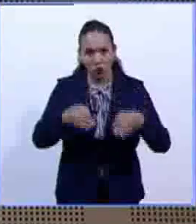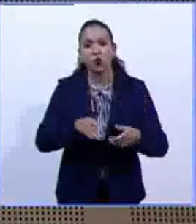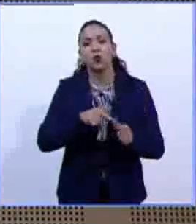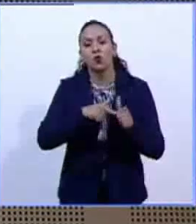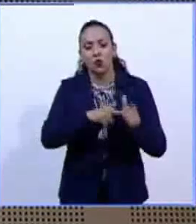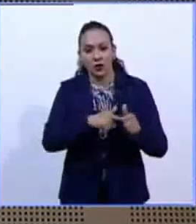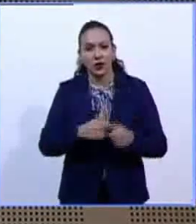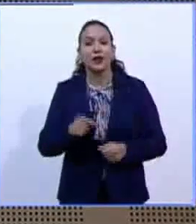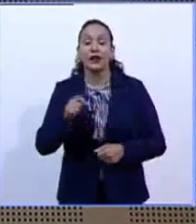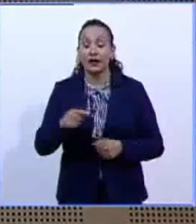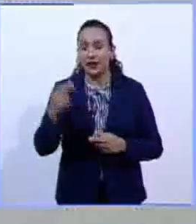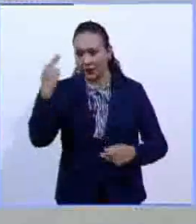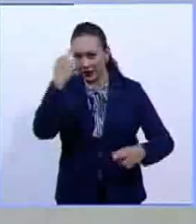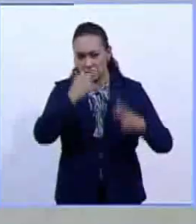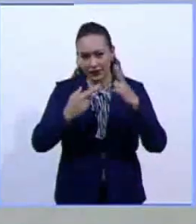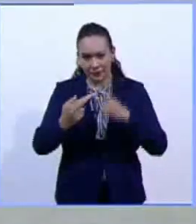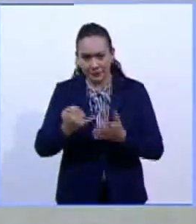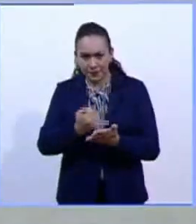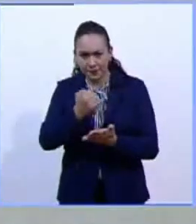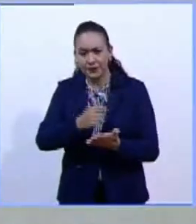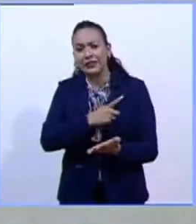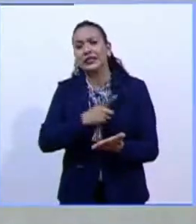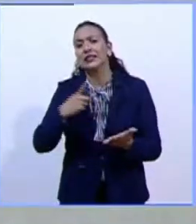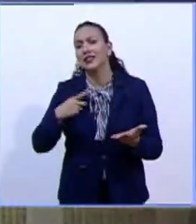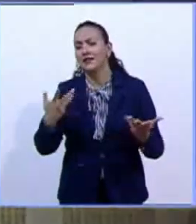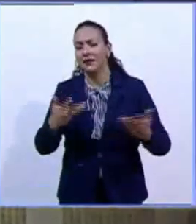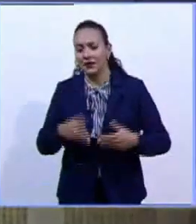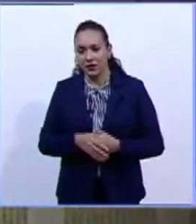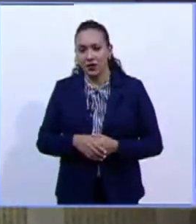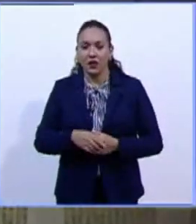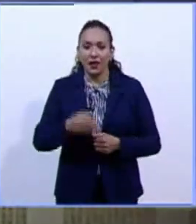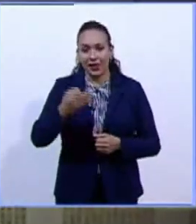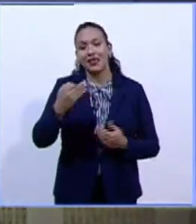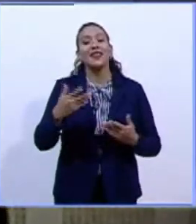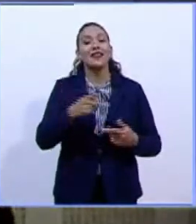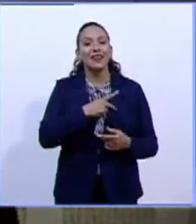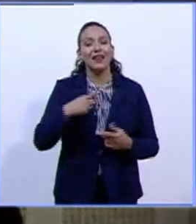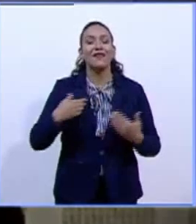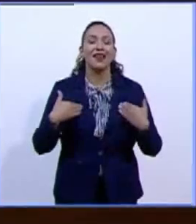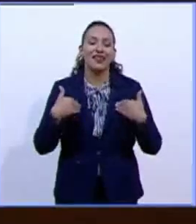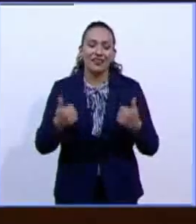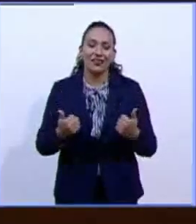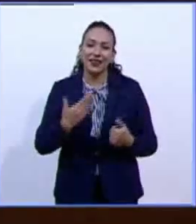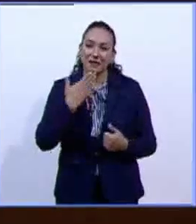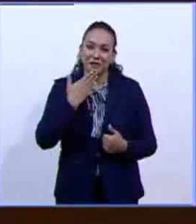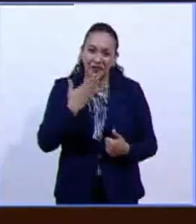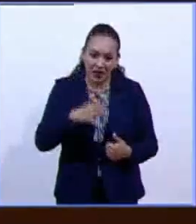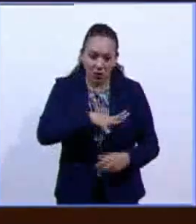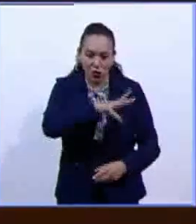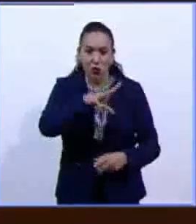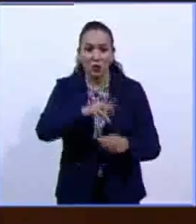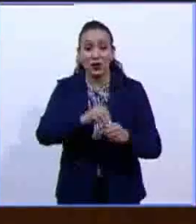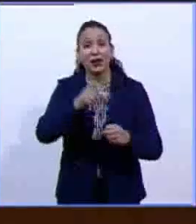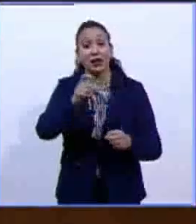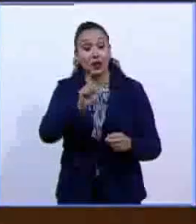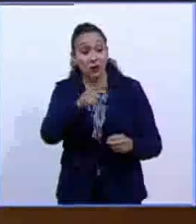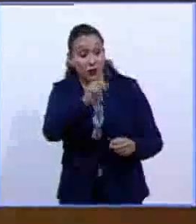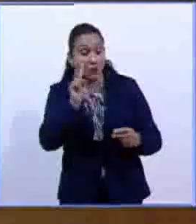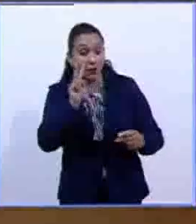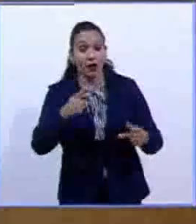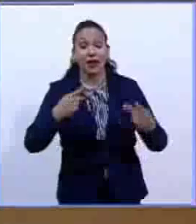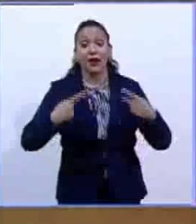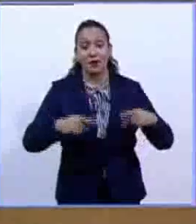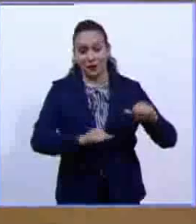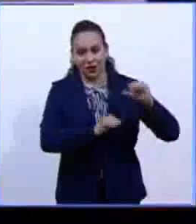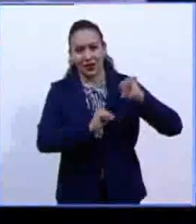de sus resoluciones, debe entenderse en un sentido amplio, que permita vincular a cualquier autoridad al cumplimiento de